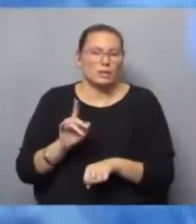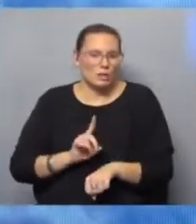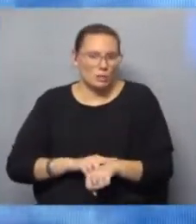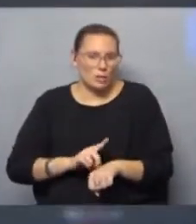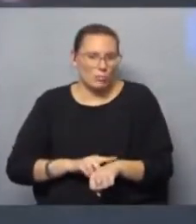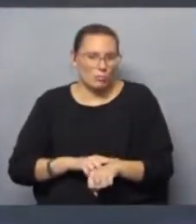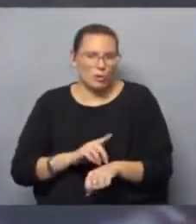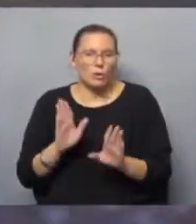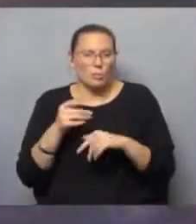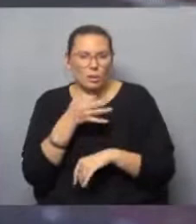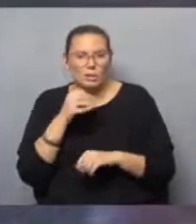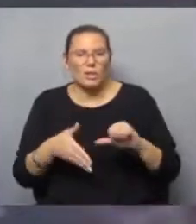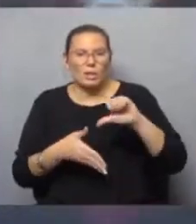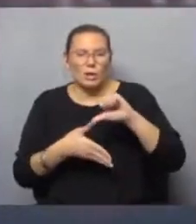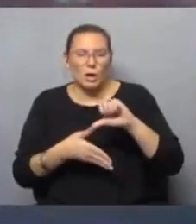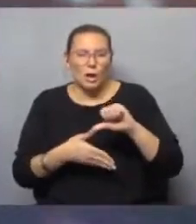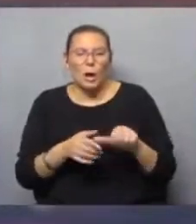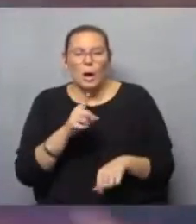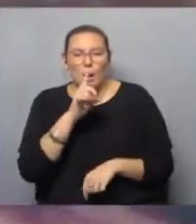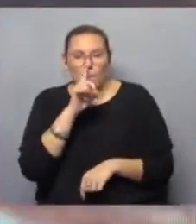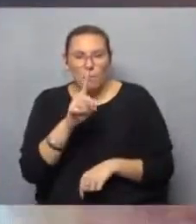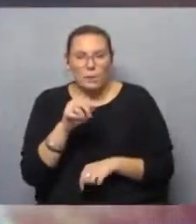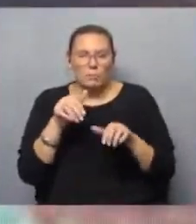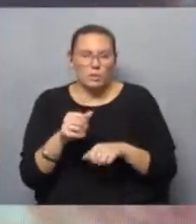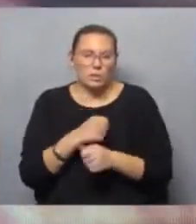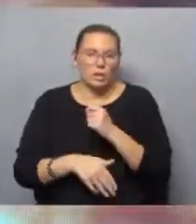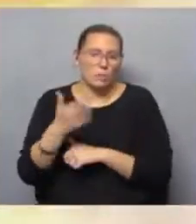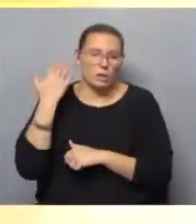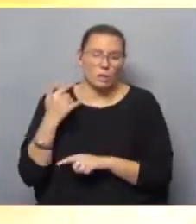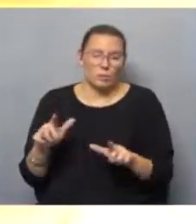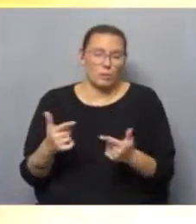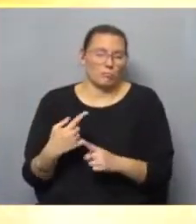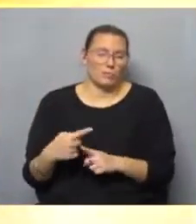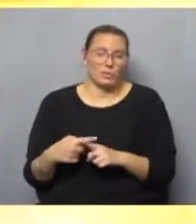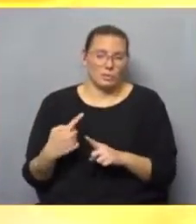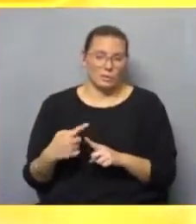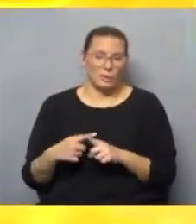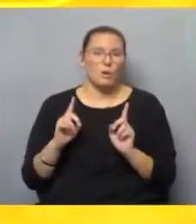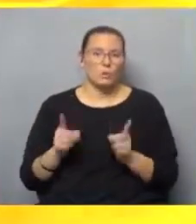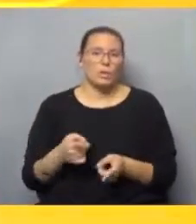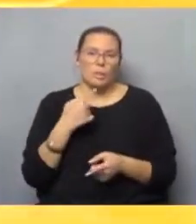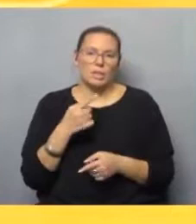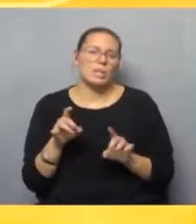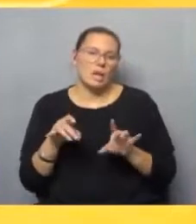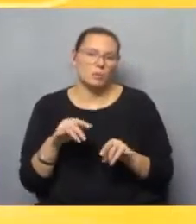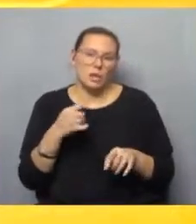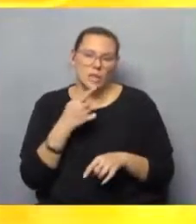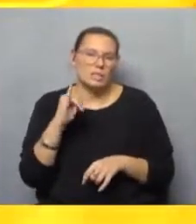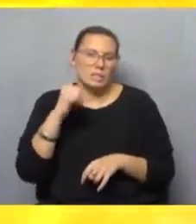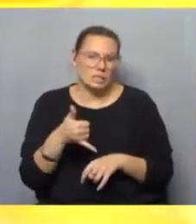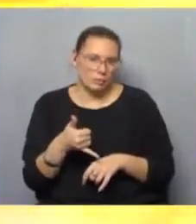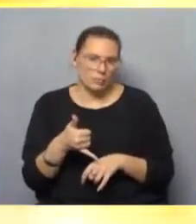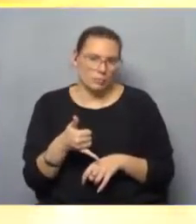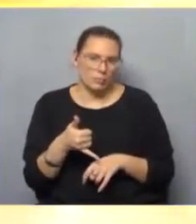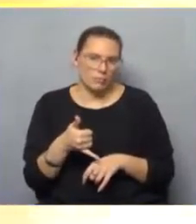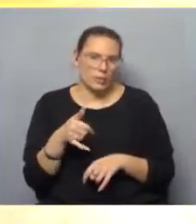vas a hablar de Sudamérica 1.000 millones de años para atrás cuando lo que No tenía que ser existía. otro continente. Entonces, Claro. uno tiende, sí, Claro. naturalmente a hacer esas generalizaciones, decir,